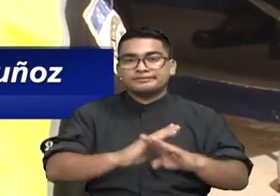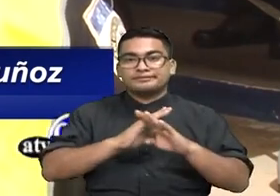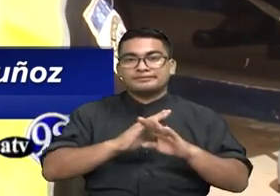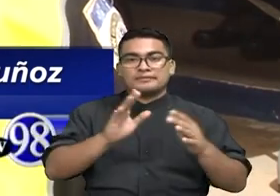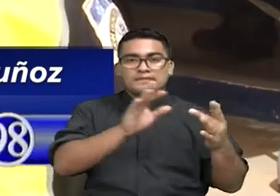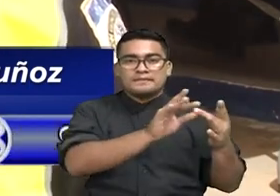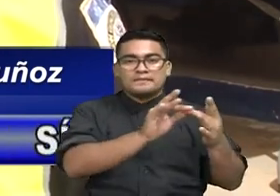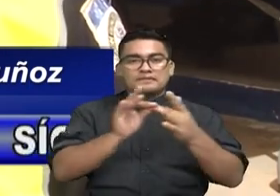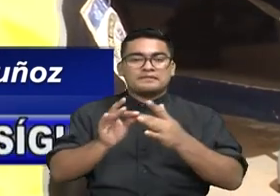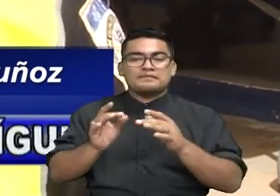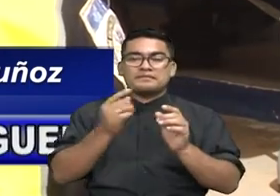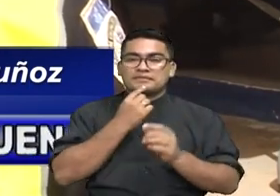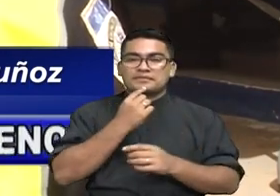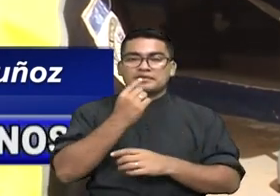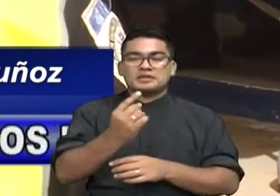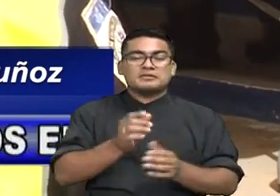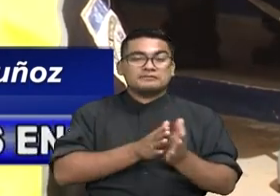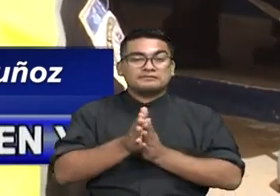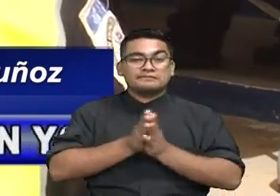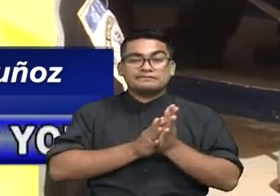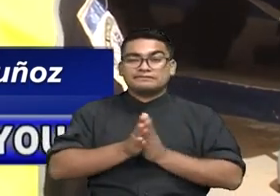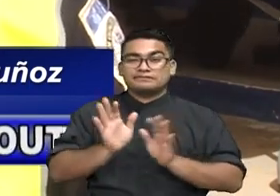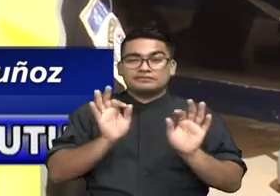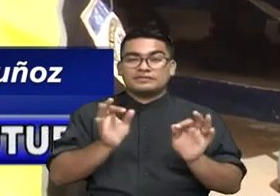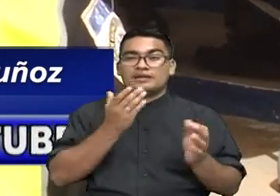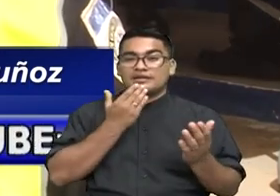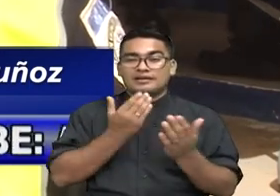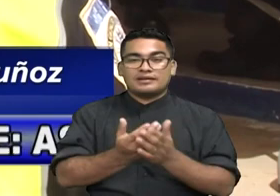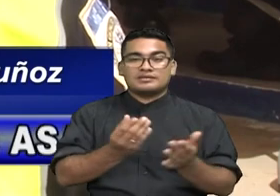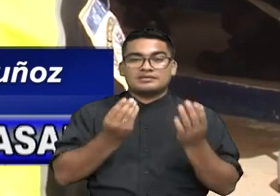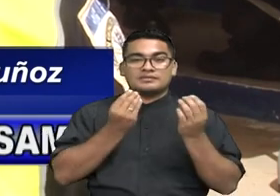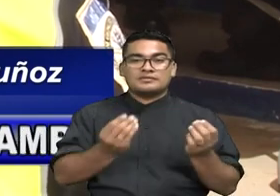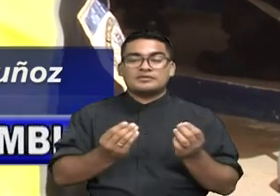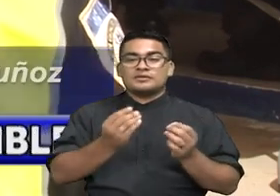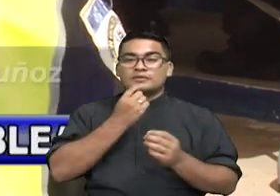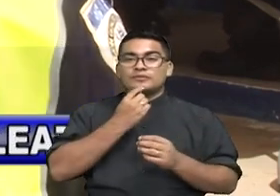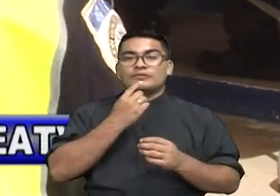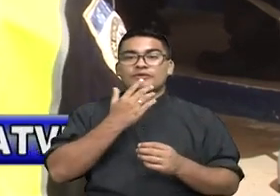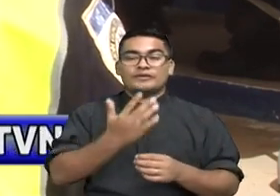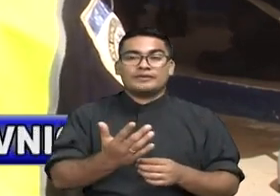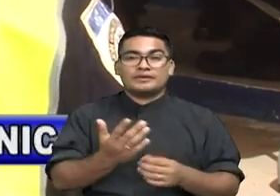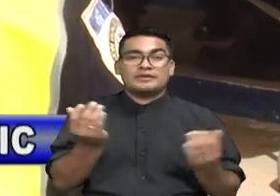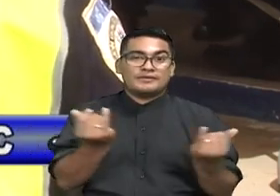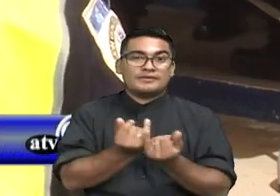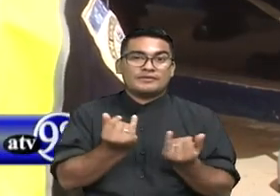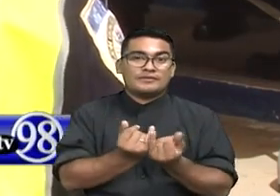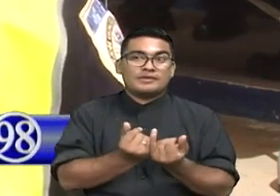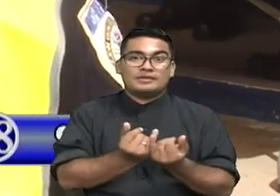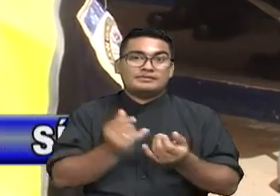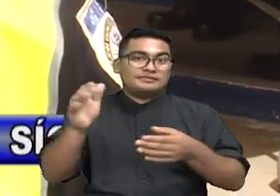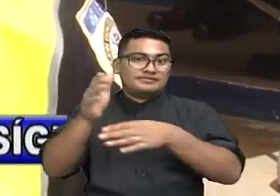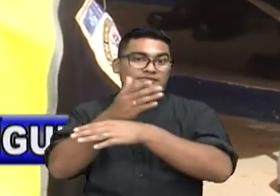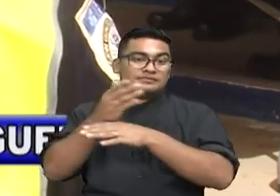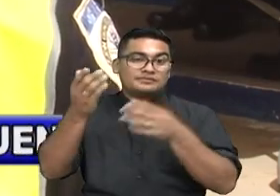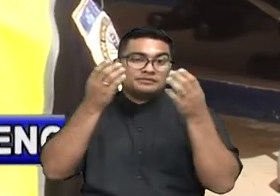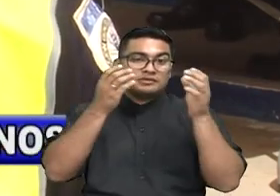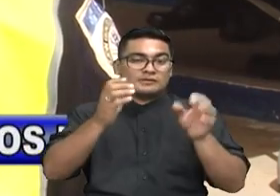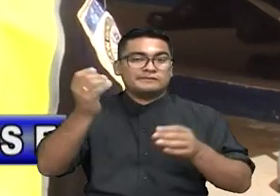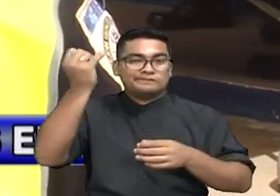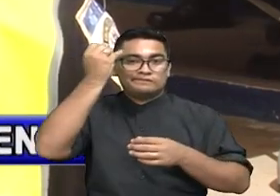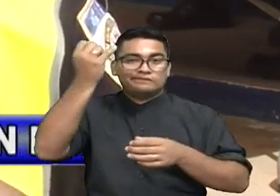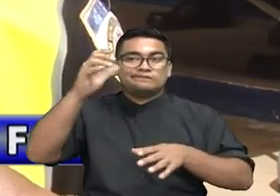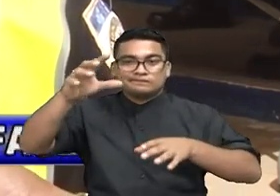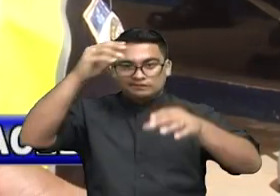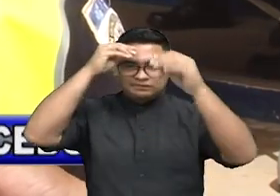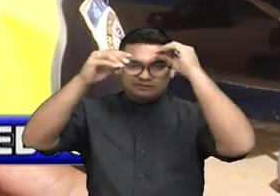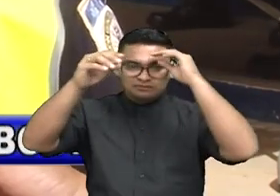3 meses acá, pues satisfactoriamente, muy agradecido porque se nos ha dado de todo. Hemos adquirido conocimientos los cuales